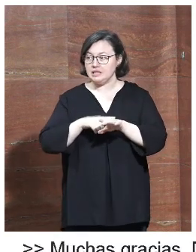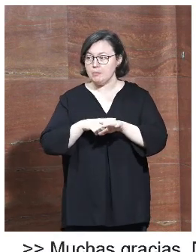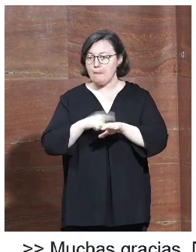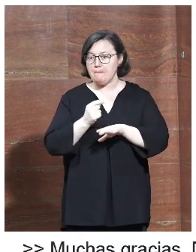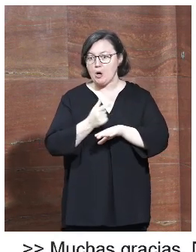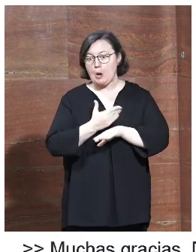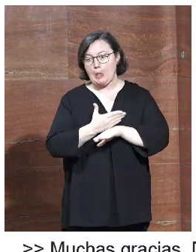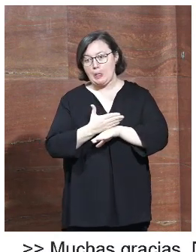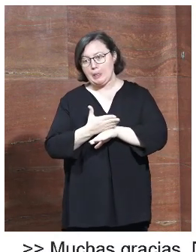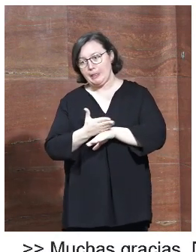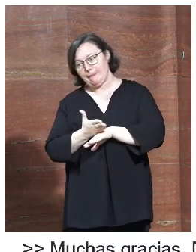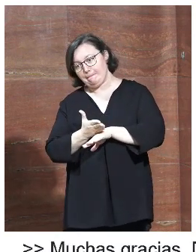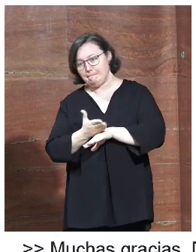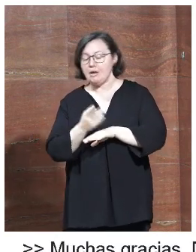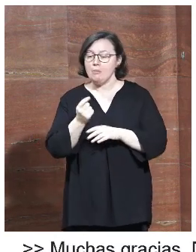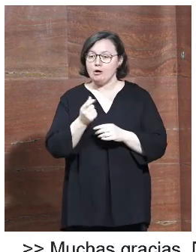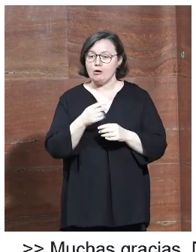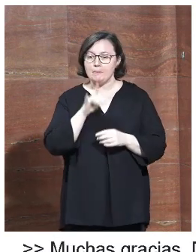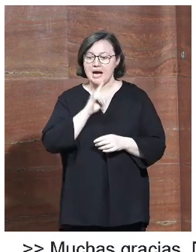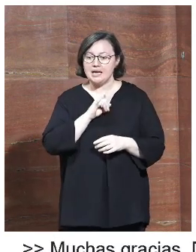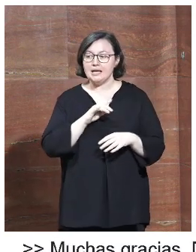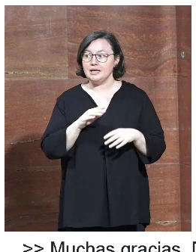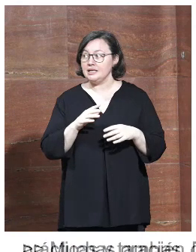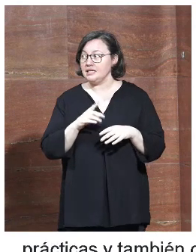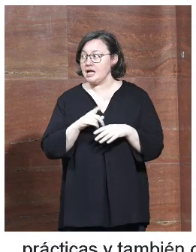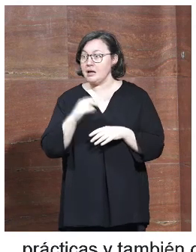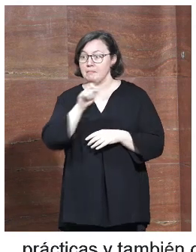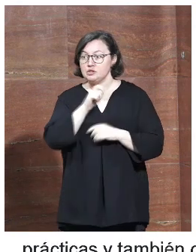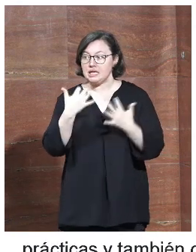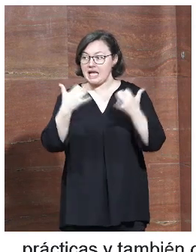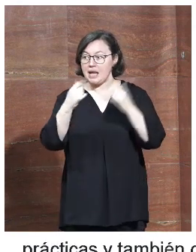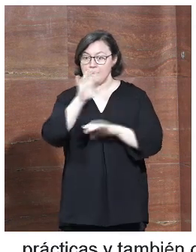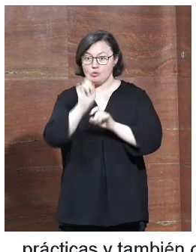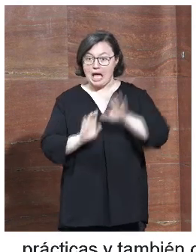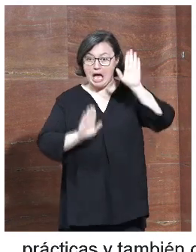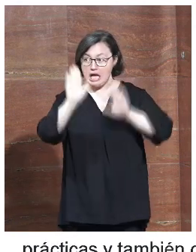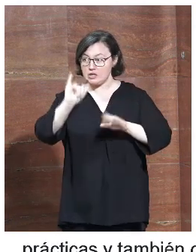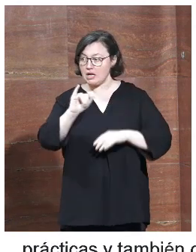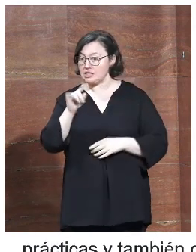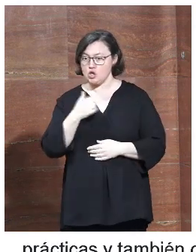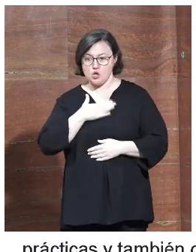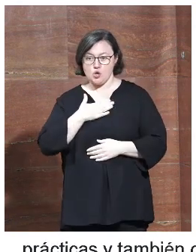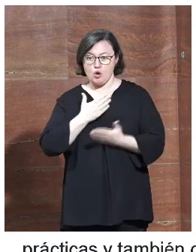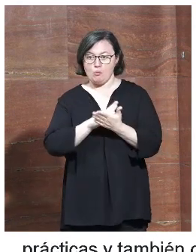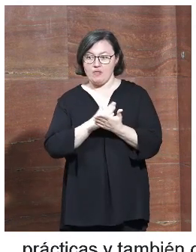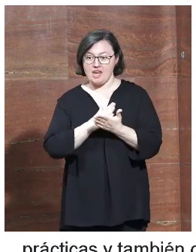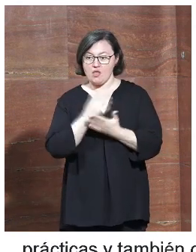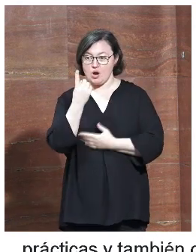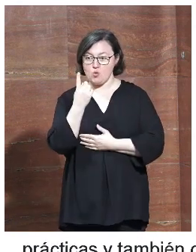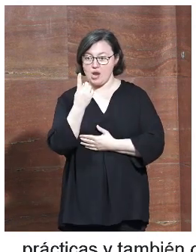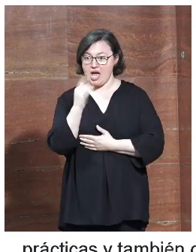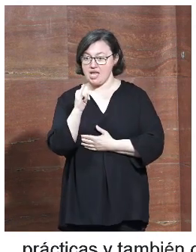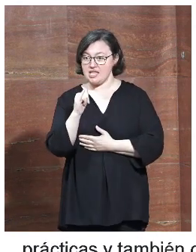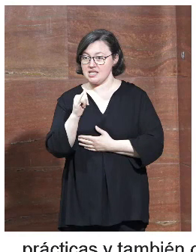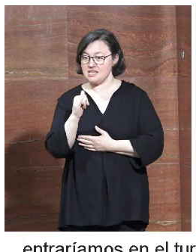un poco mal de tiempo. No sé si alguien en la sala tiene alguna pregunta, yo en concreto tengo aquí algunas